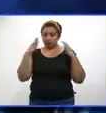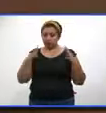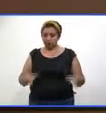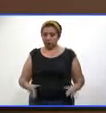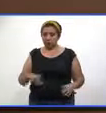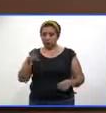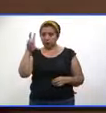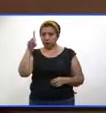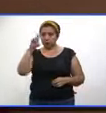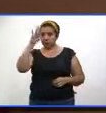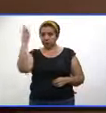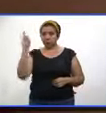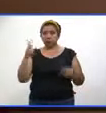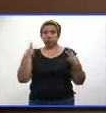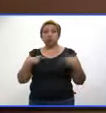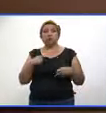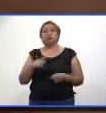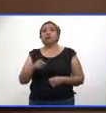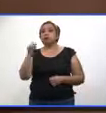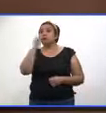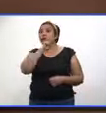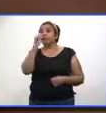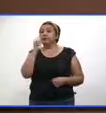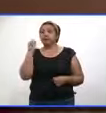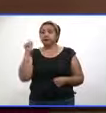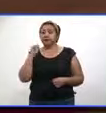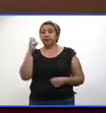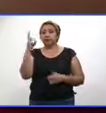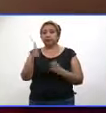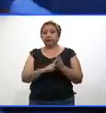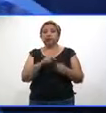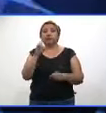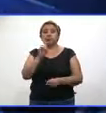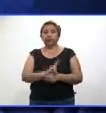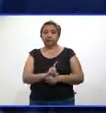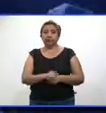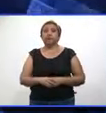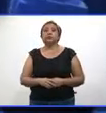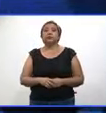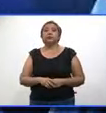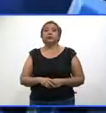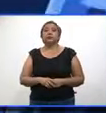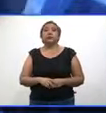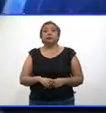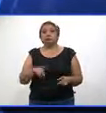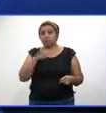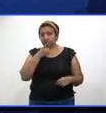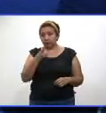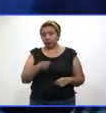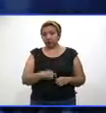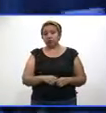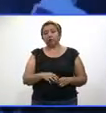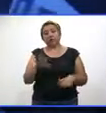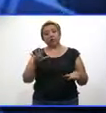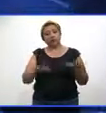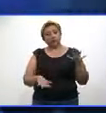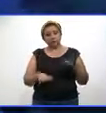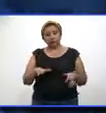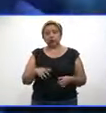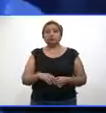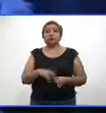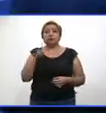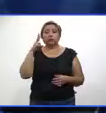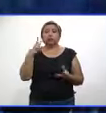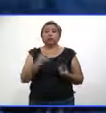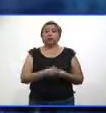estima que solo el 30% de la población se cepilla los dientes 3 veces al día. En mi experiencia personal les puedo decir que hay veces, nos hemos encontrado